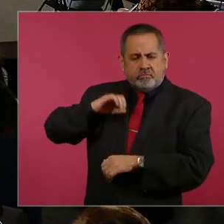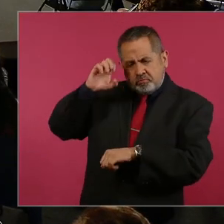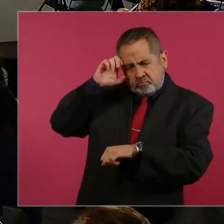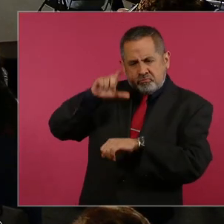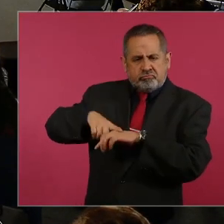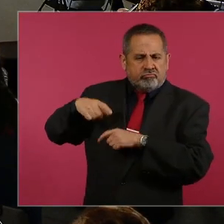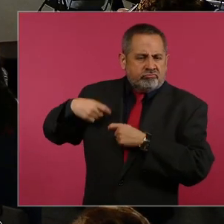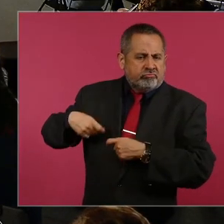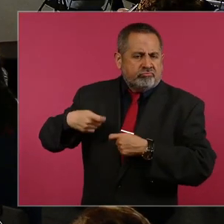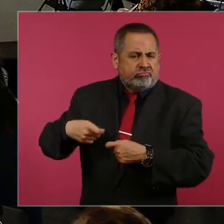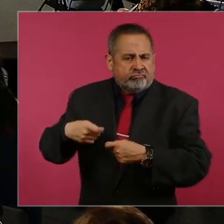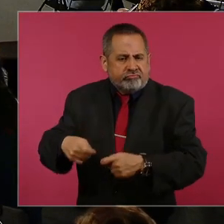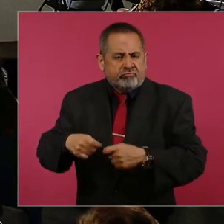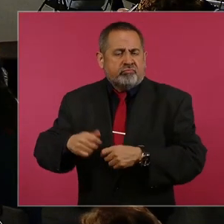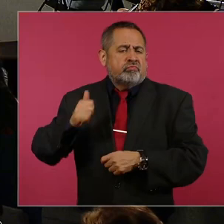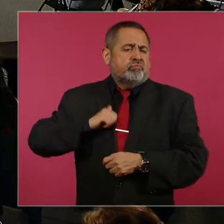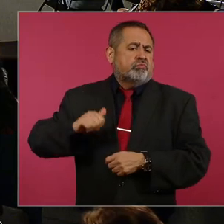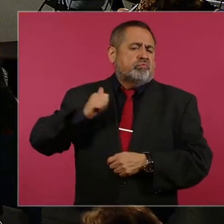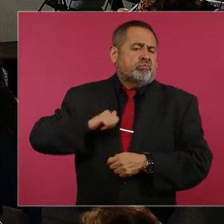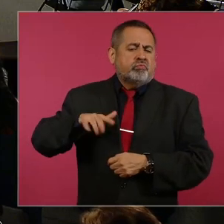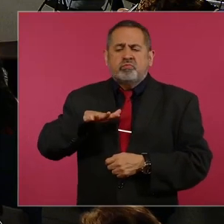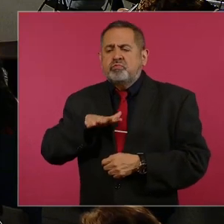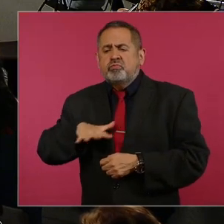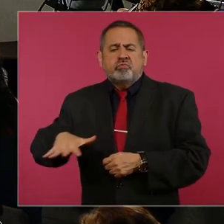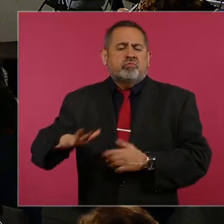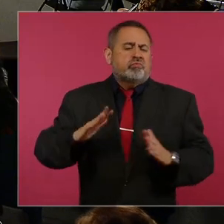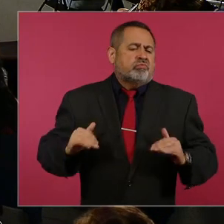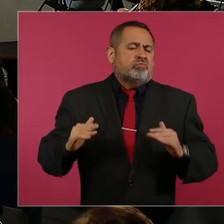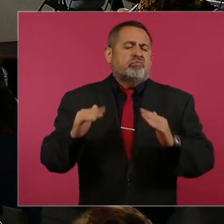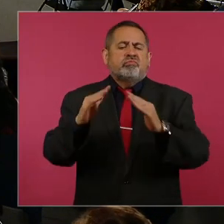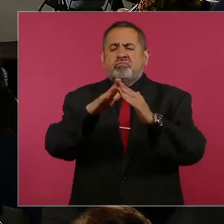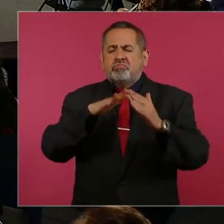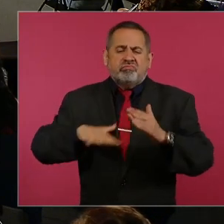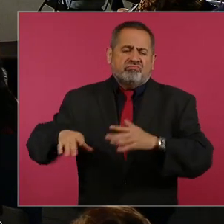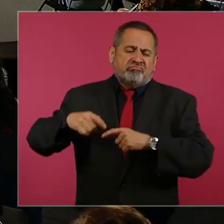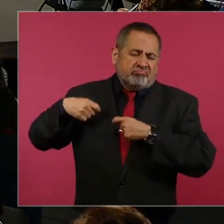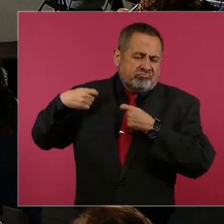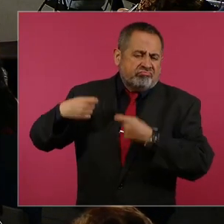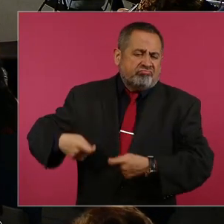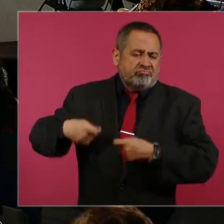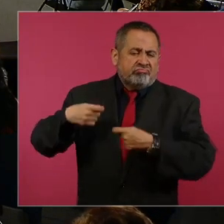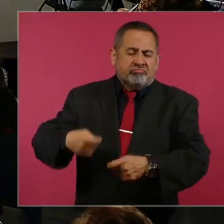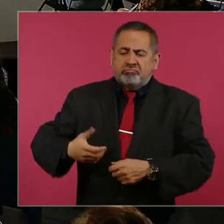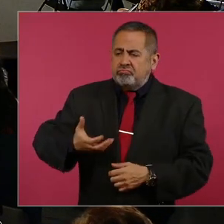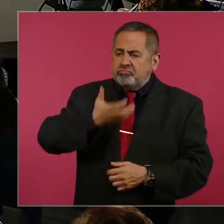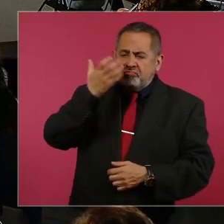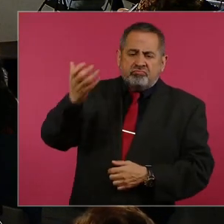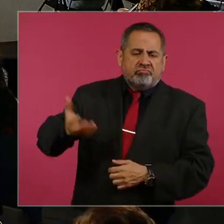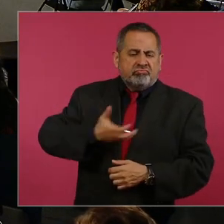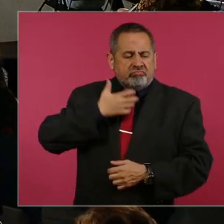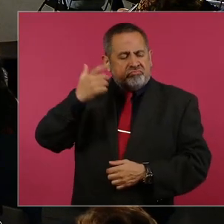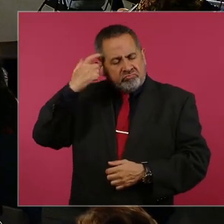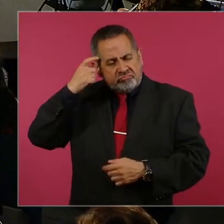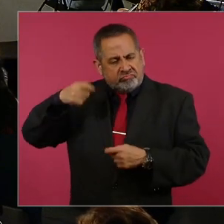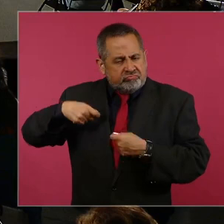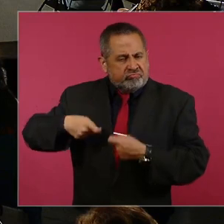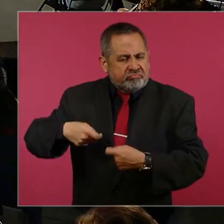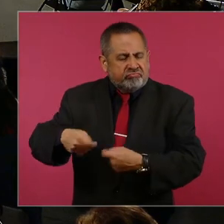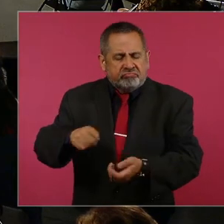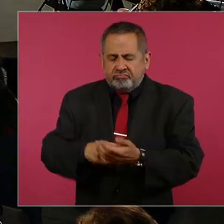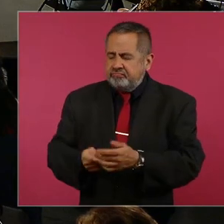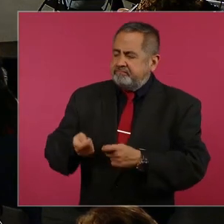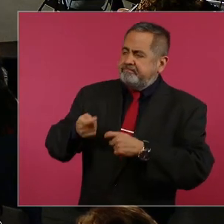las civilizaciones que florecieron y que nos heredaron costumbres, tradiciones excepcionales,